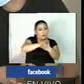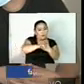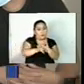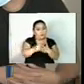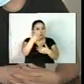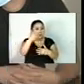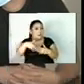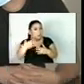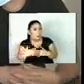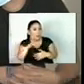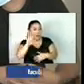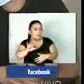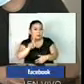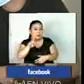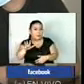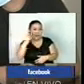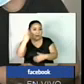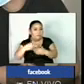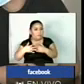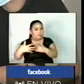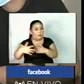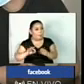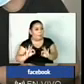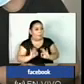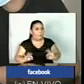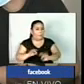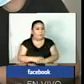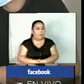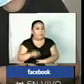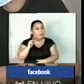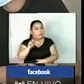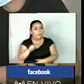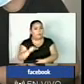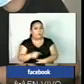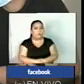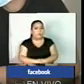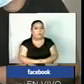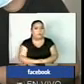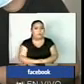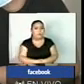cuarentena y todo para arriba entonces eso fue nuestro